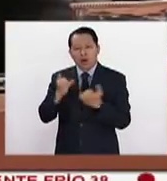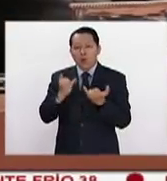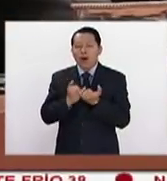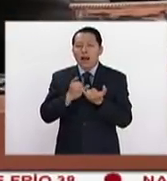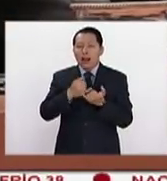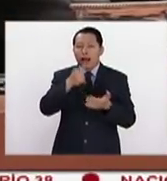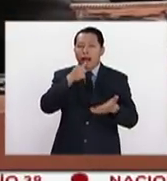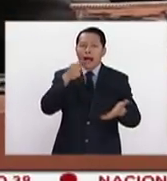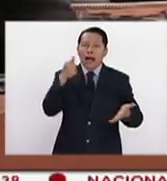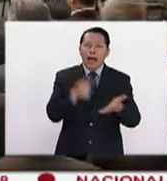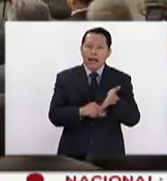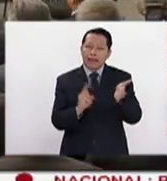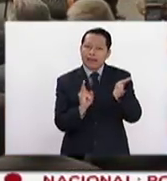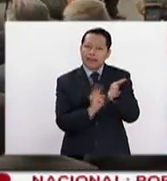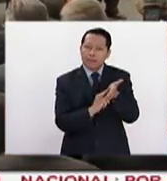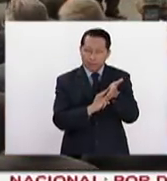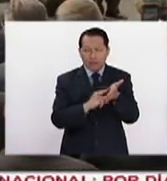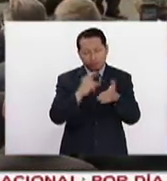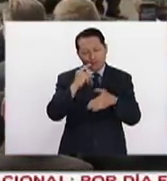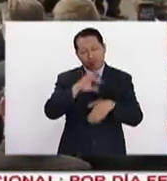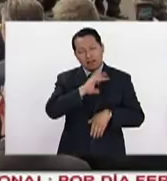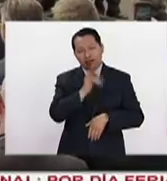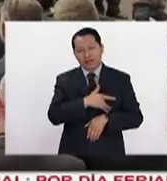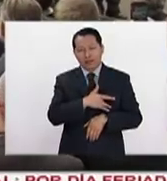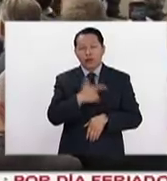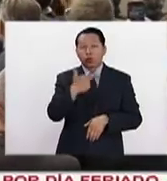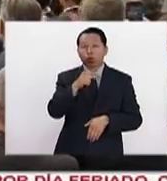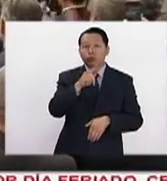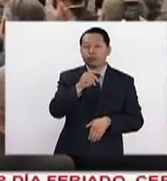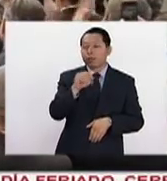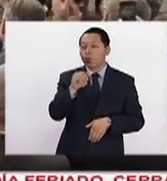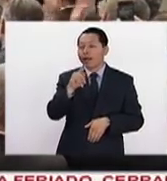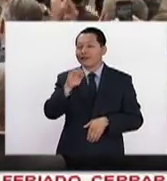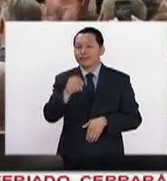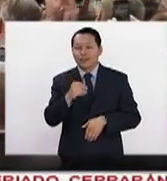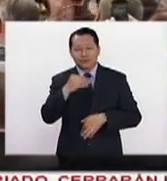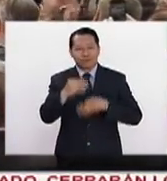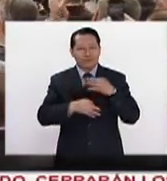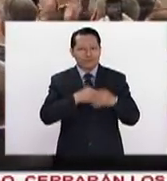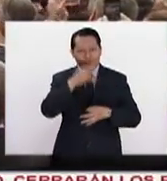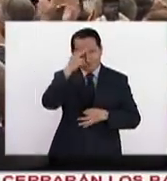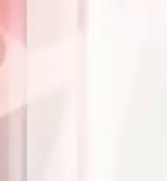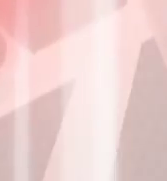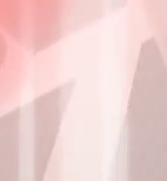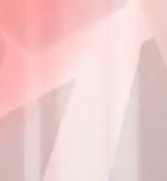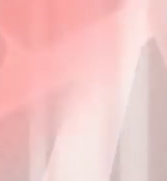postal conmemorativo. Con información de Gustavo Castillo, México al Día.